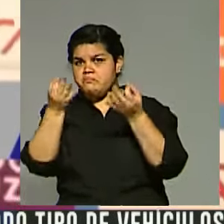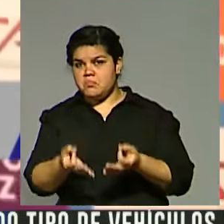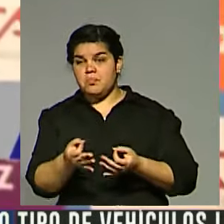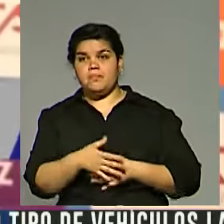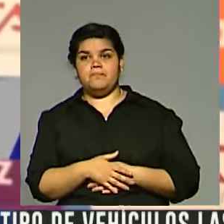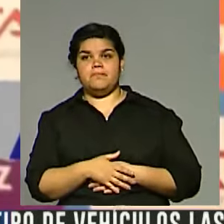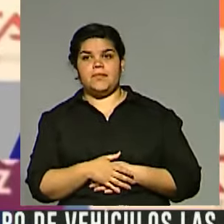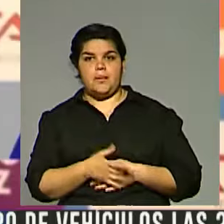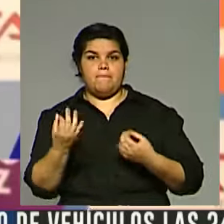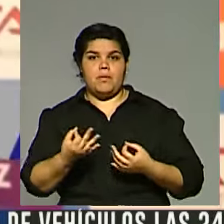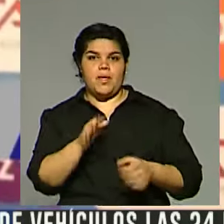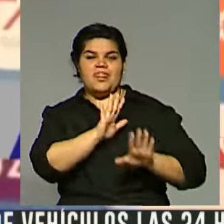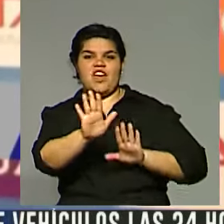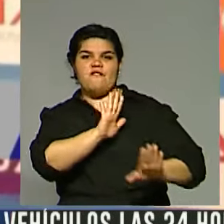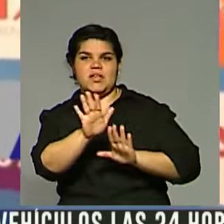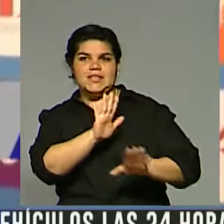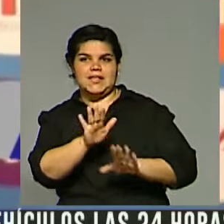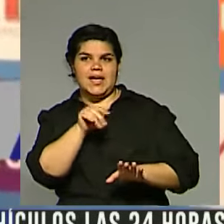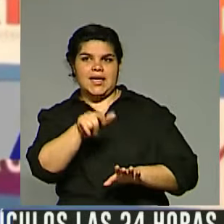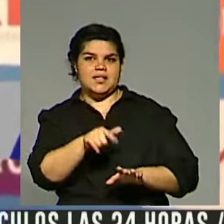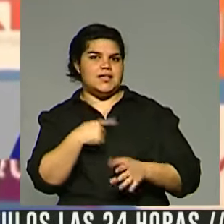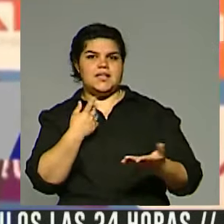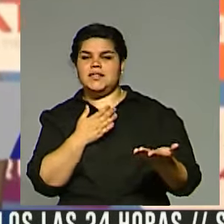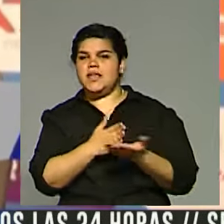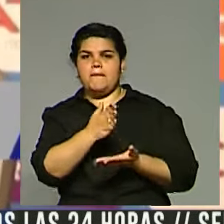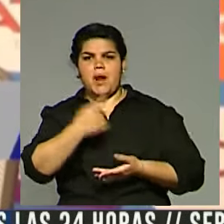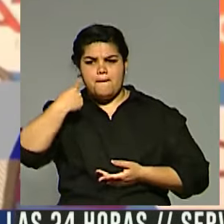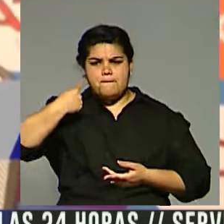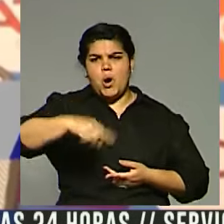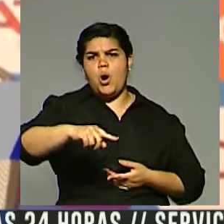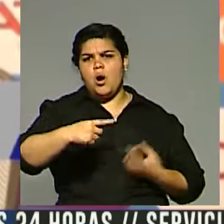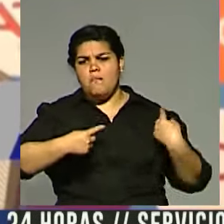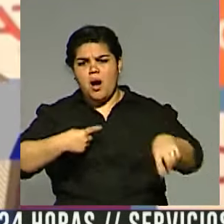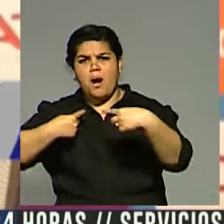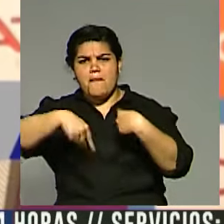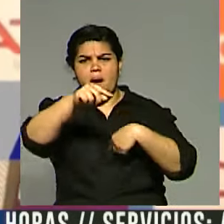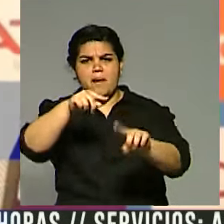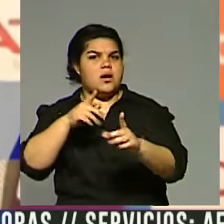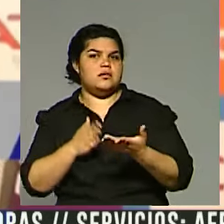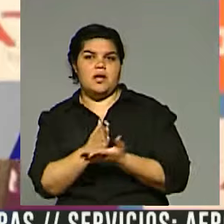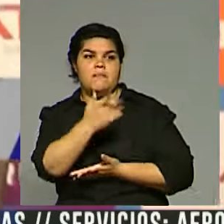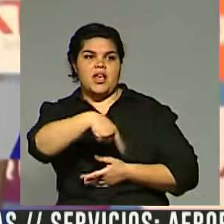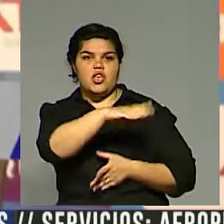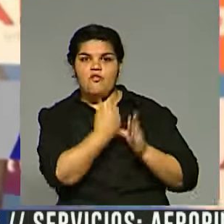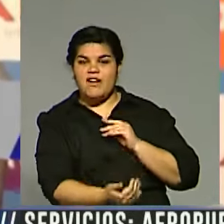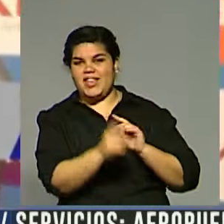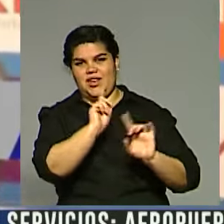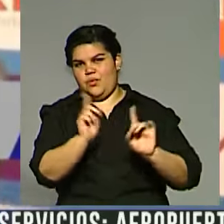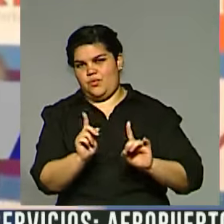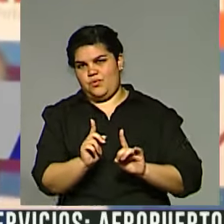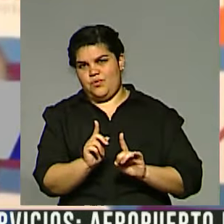problemas en defensa, porque es un equipo que propone mucho en ataque, es lógico, no es por remarcar un error de ellos, sino es,